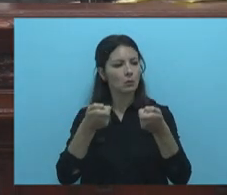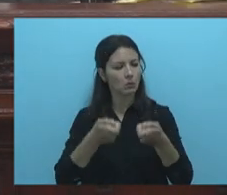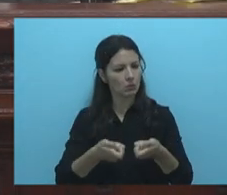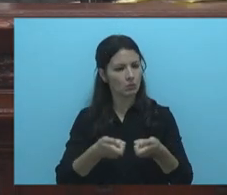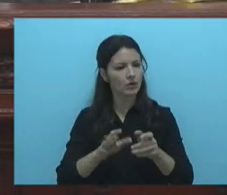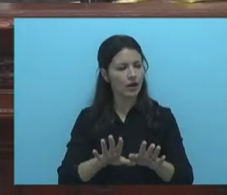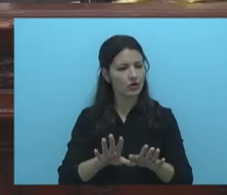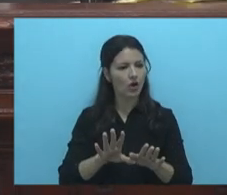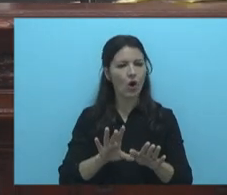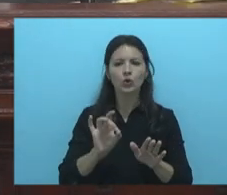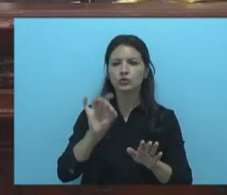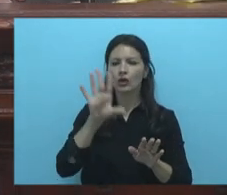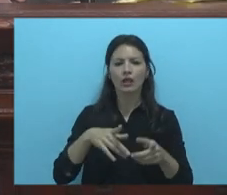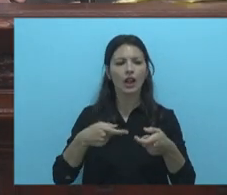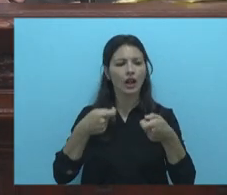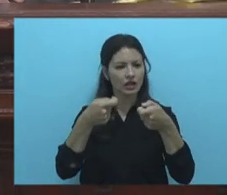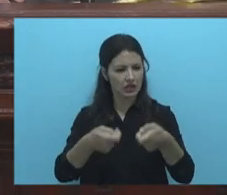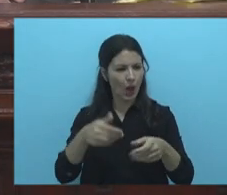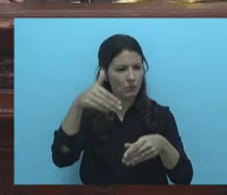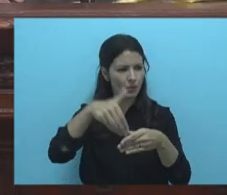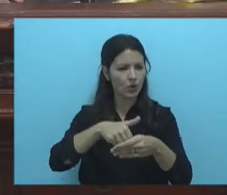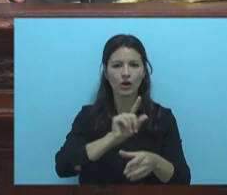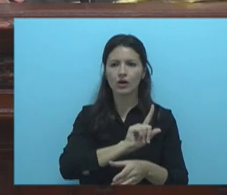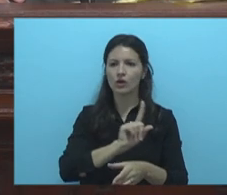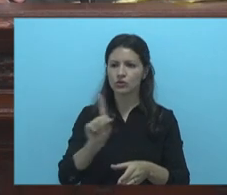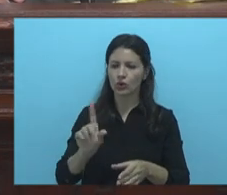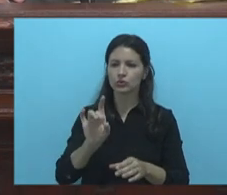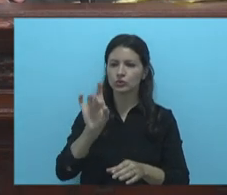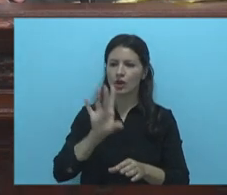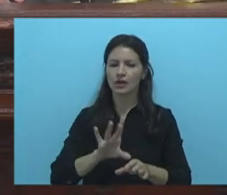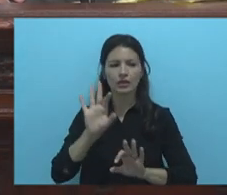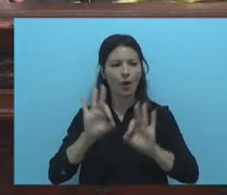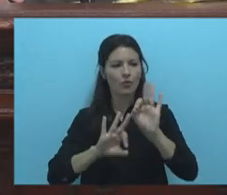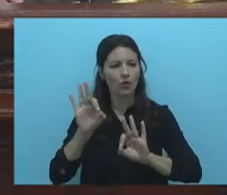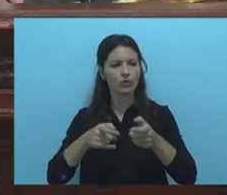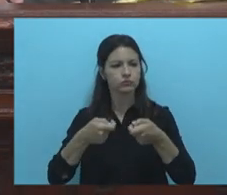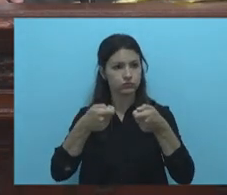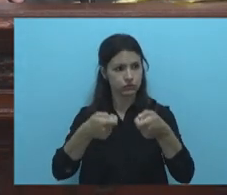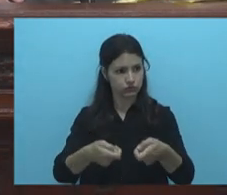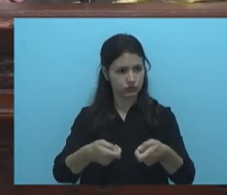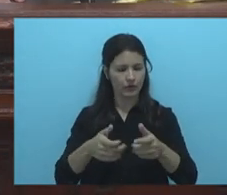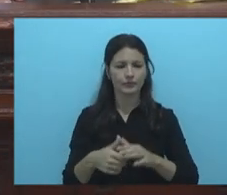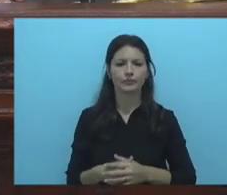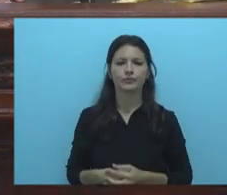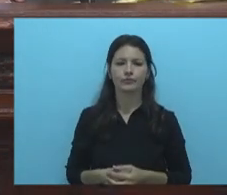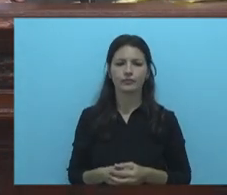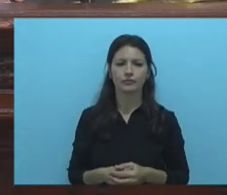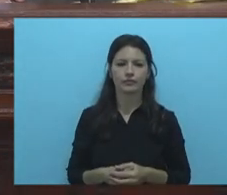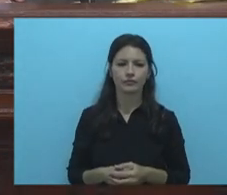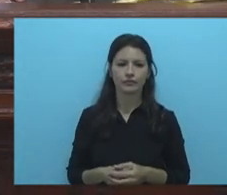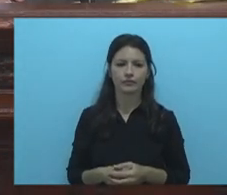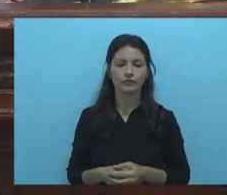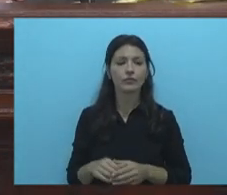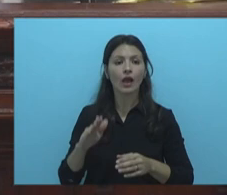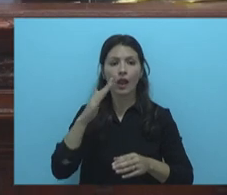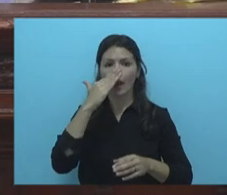no vayan a ser tratados sobre tablas en la sesión, porque los ingresos para ser tratados sobre tablas ya van a